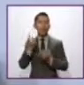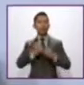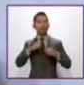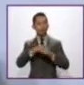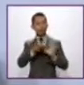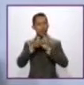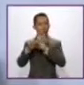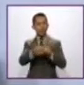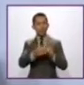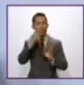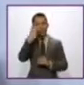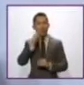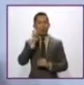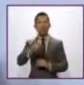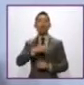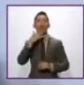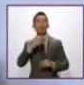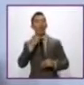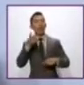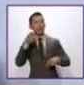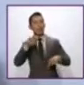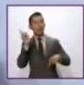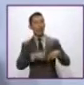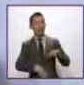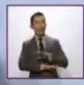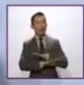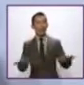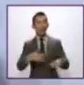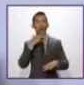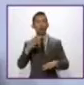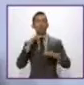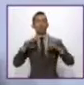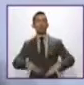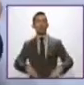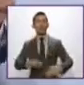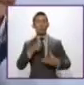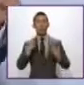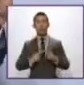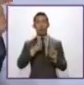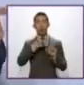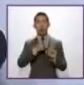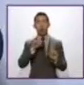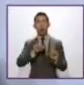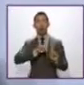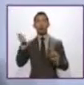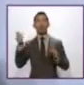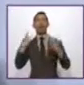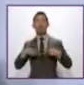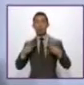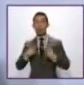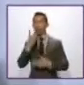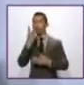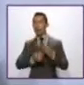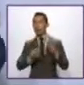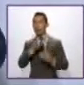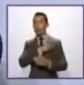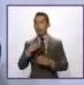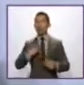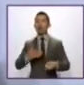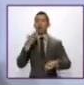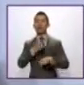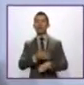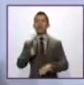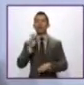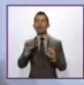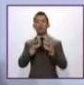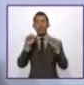sociales para poder combatir la corrupción. La corrupción no solamente es el corrupto, también hay un corrompedor que hay que ir por los dos. Por eso tenemos que hacer